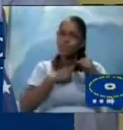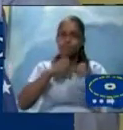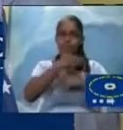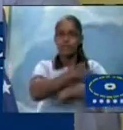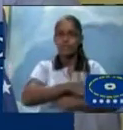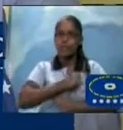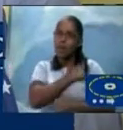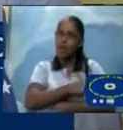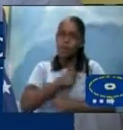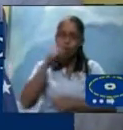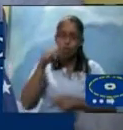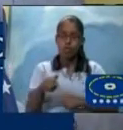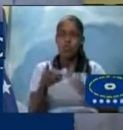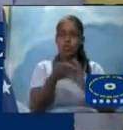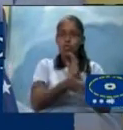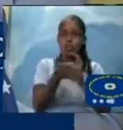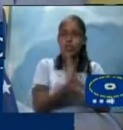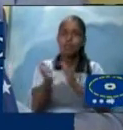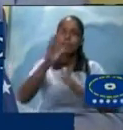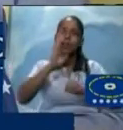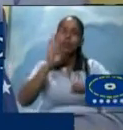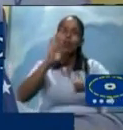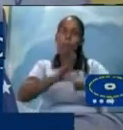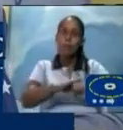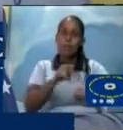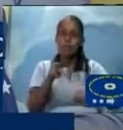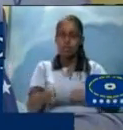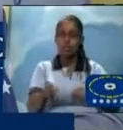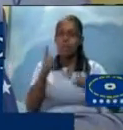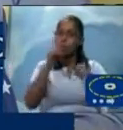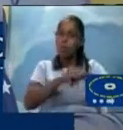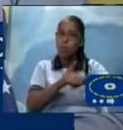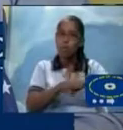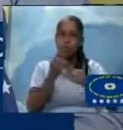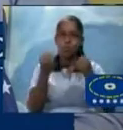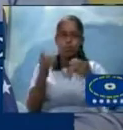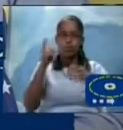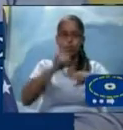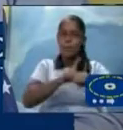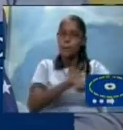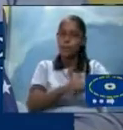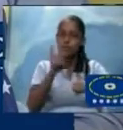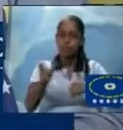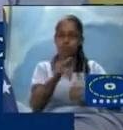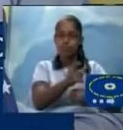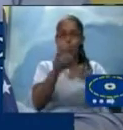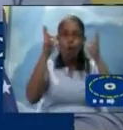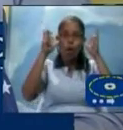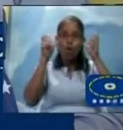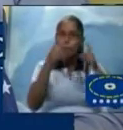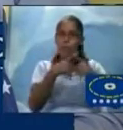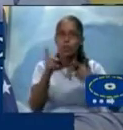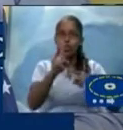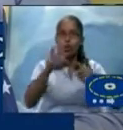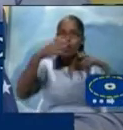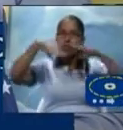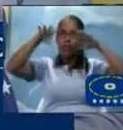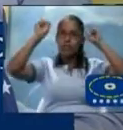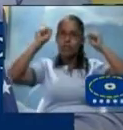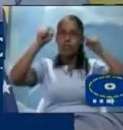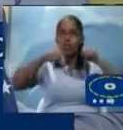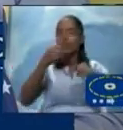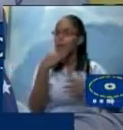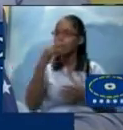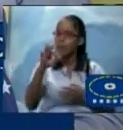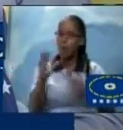lamentable cuando esto todavía se está cumpliendo en la actualidad. Muchas personas que oyen, pero no entienden. Y es que